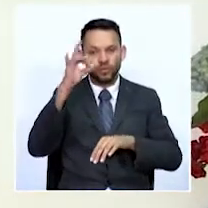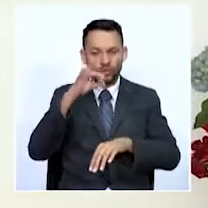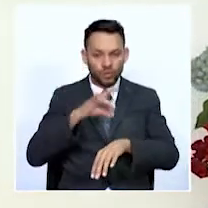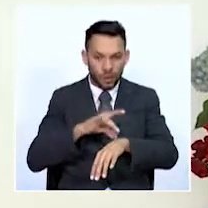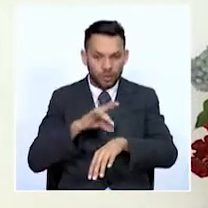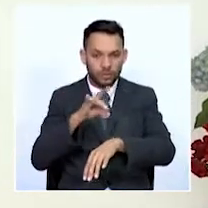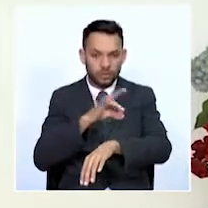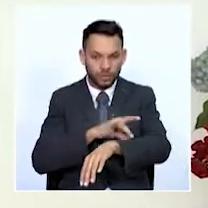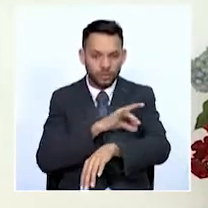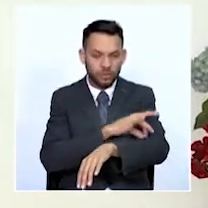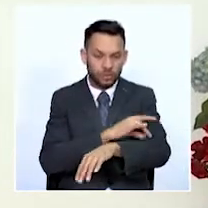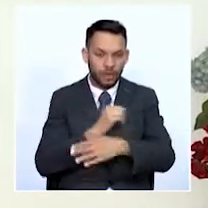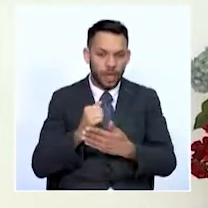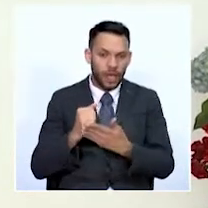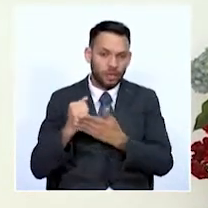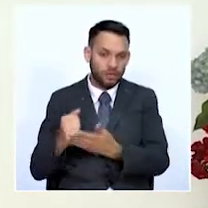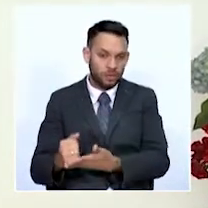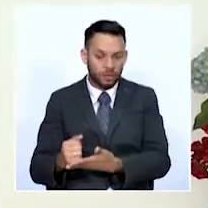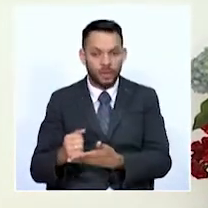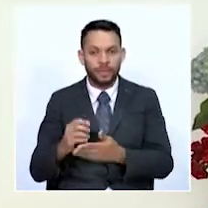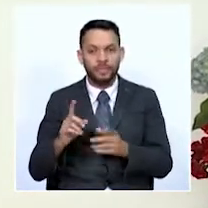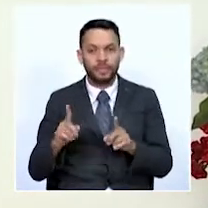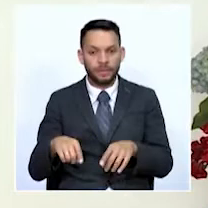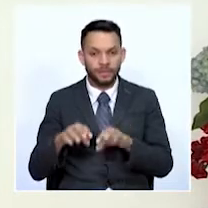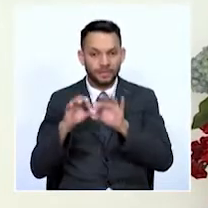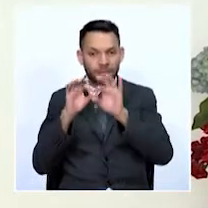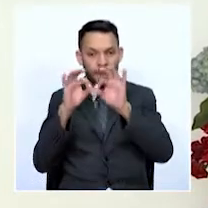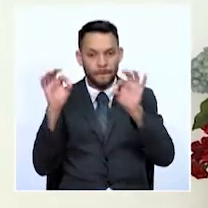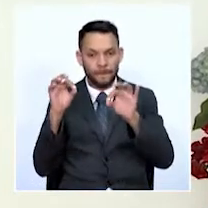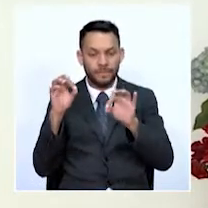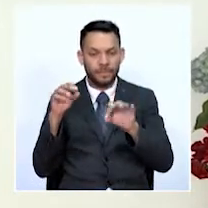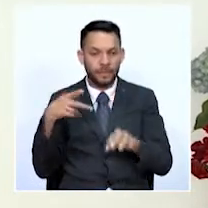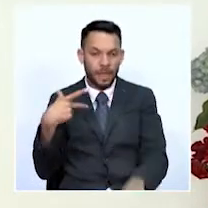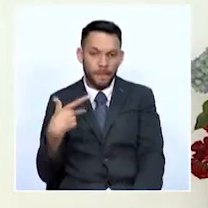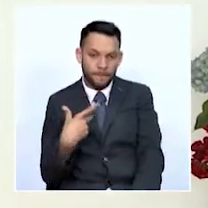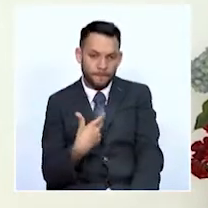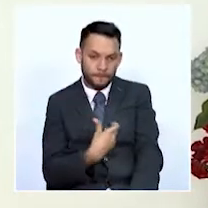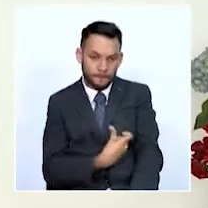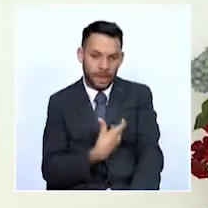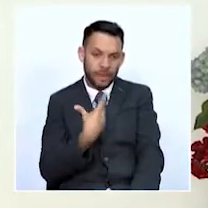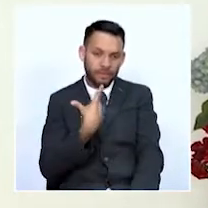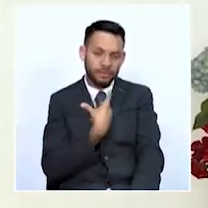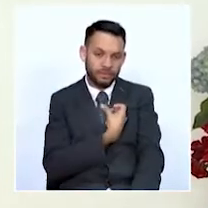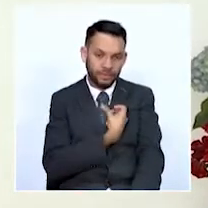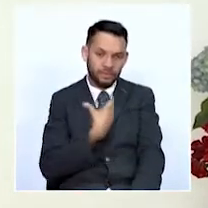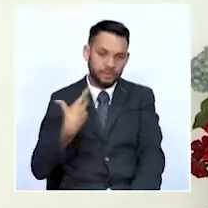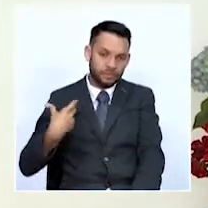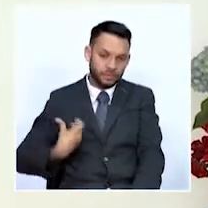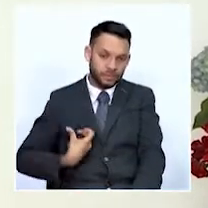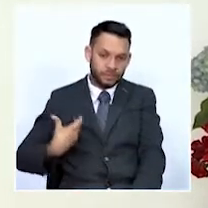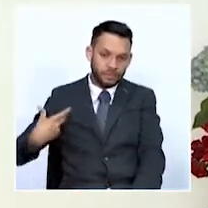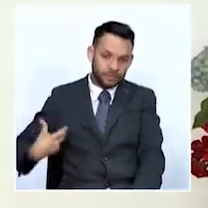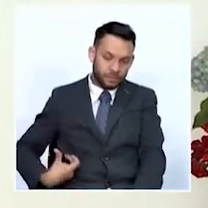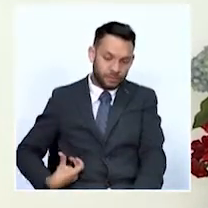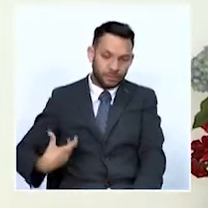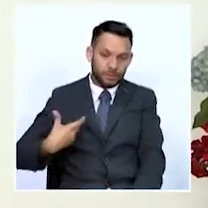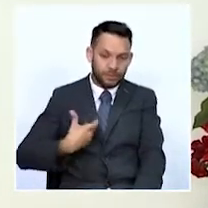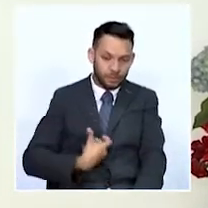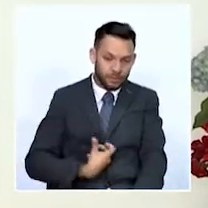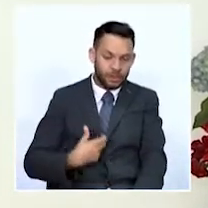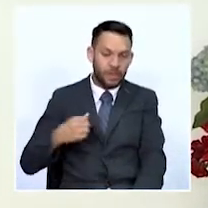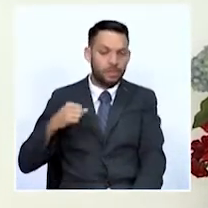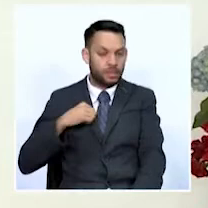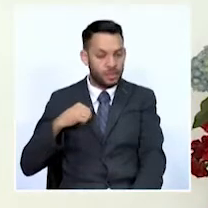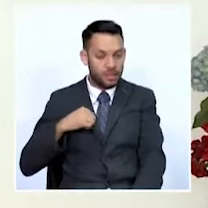alternativa. La terapia neural es un tratamiento ortodoxo. Se utiliza procaína, se utiliza una aguja, tiene